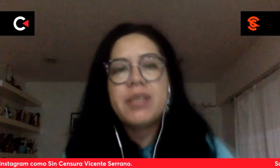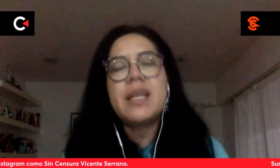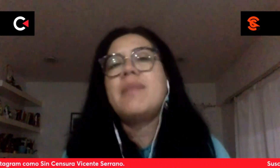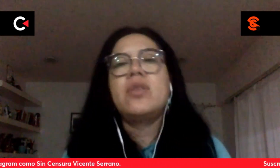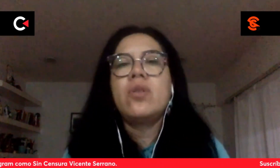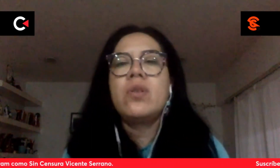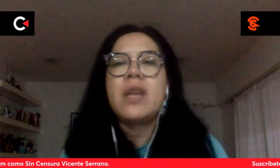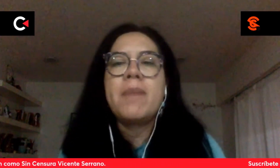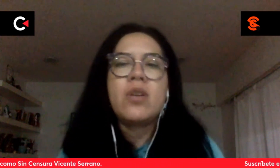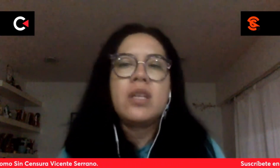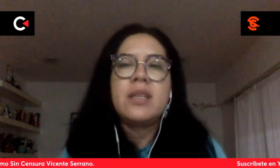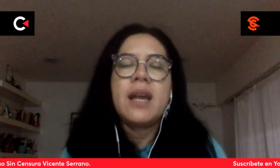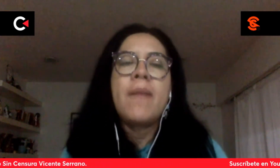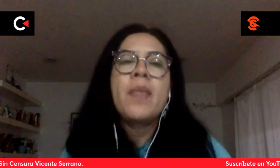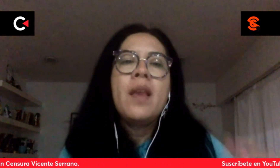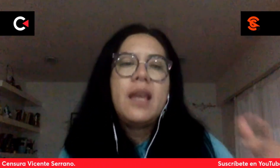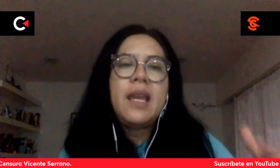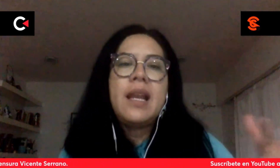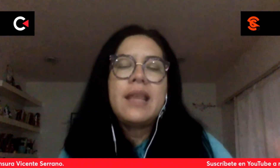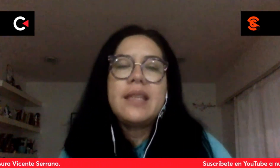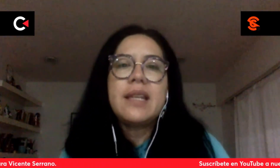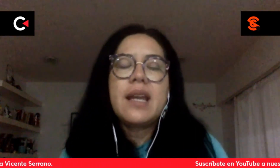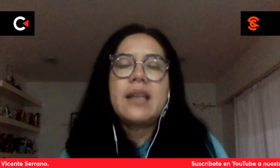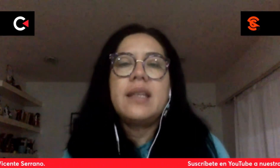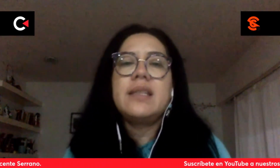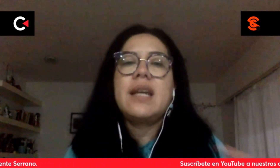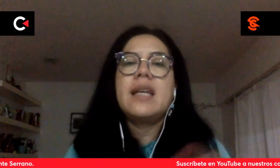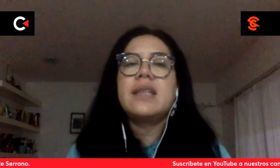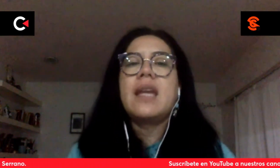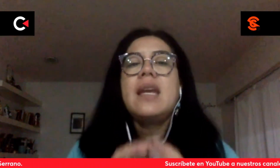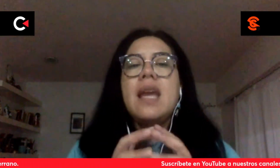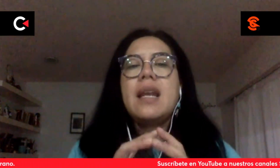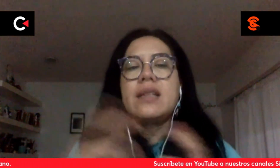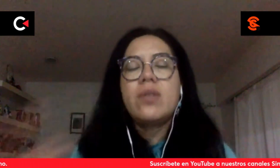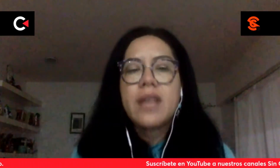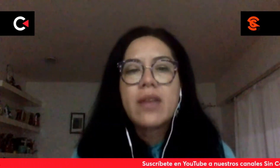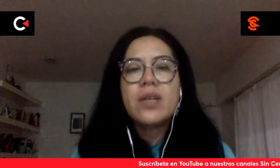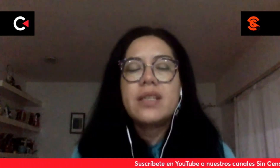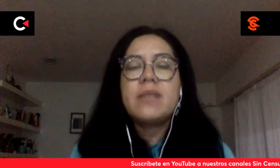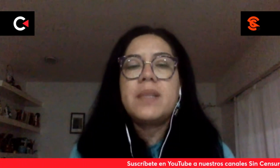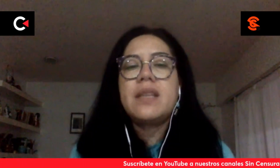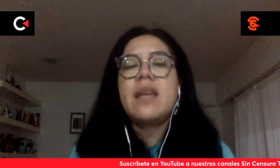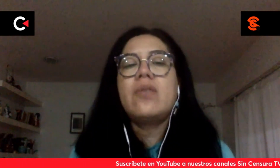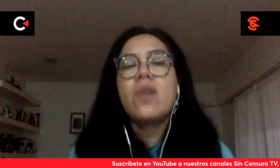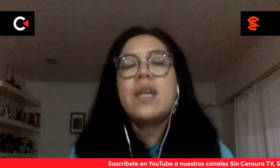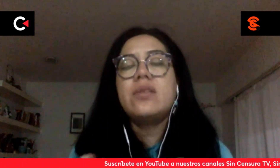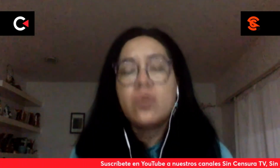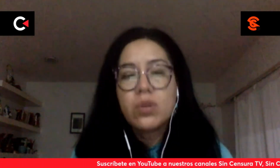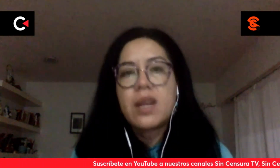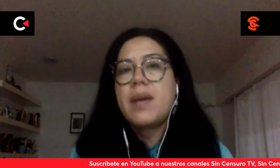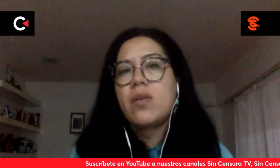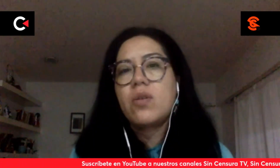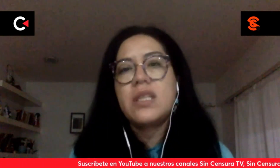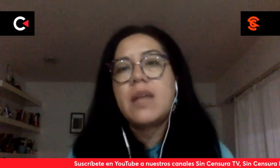a través de la metodología periodística. Y la tercera característica es que el resultado que estás presentando es